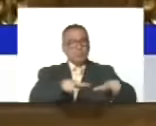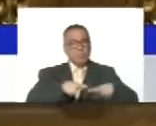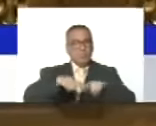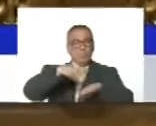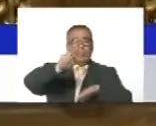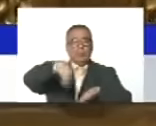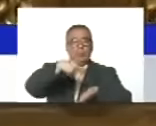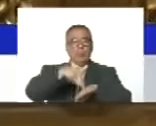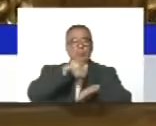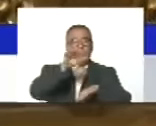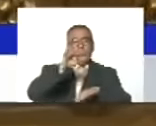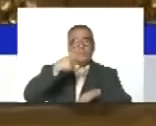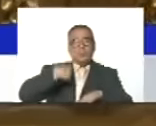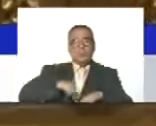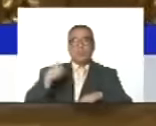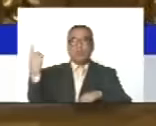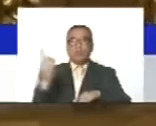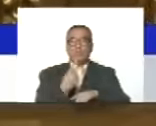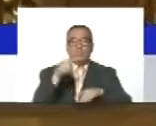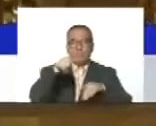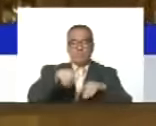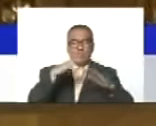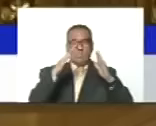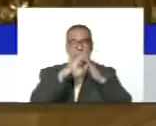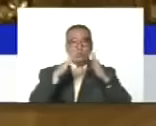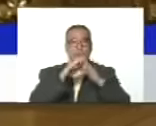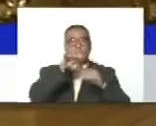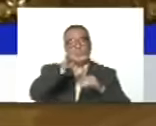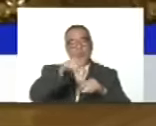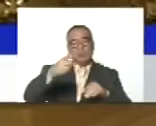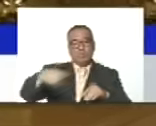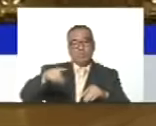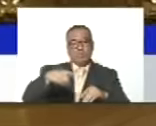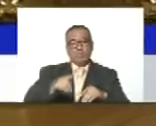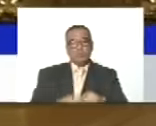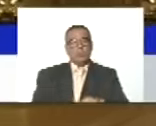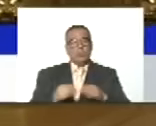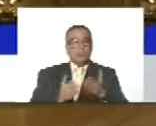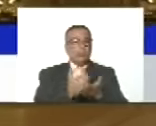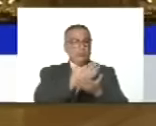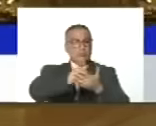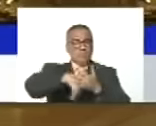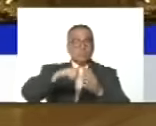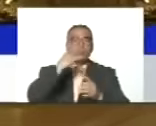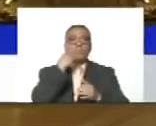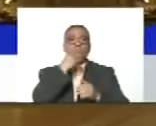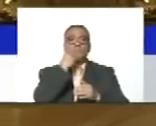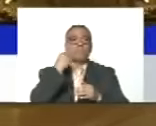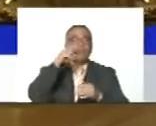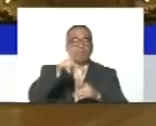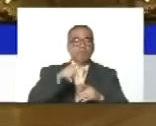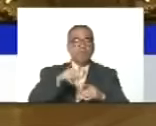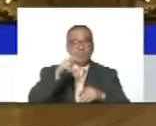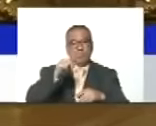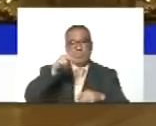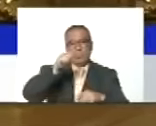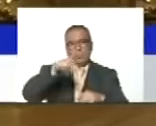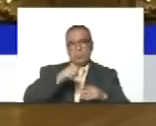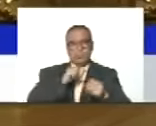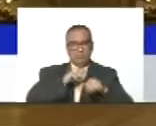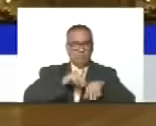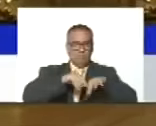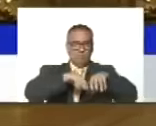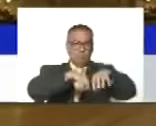nacional, el derecho a regresar a sus hogares, mismo derecho arrebatado por Israel. El sionismo desplazó al